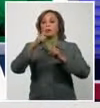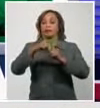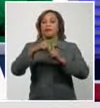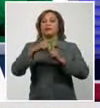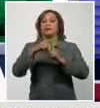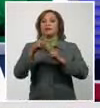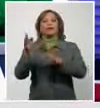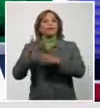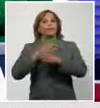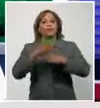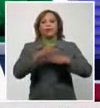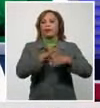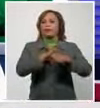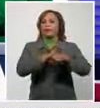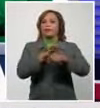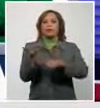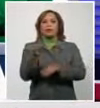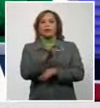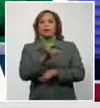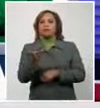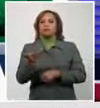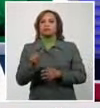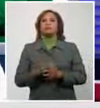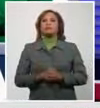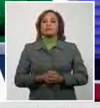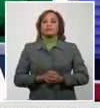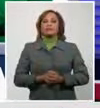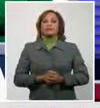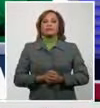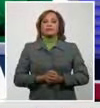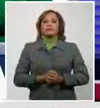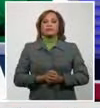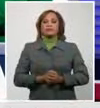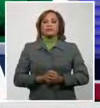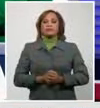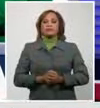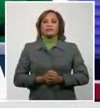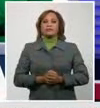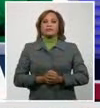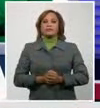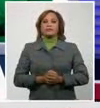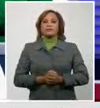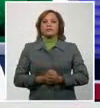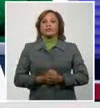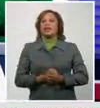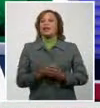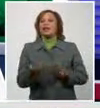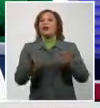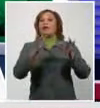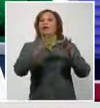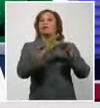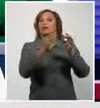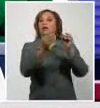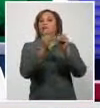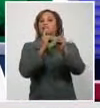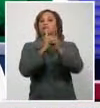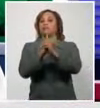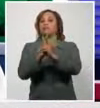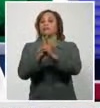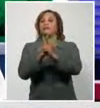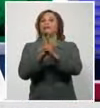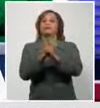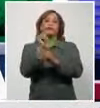de comorbilidades y que era contacto de un caso